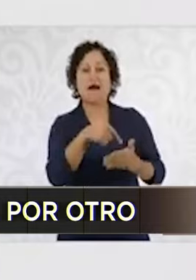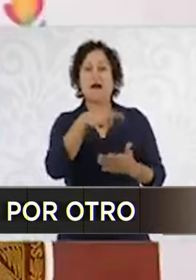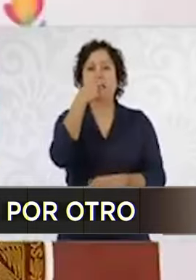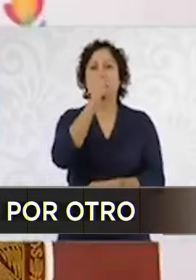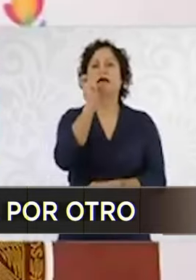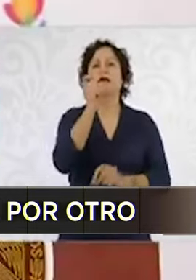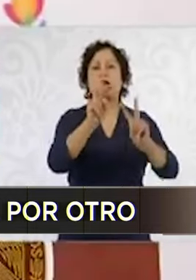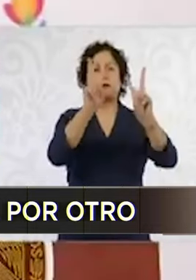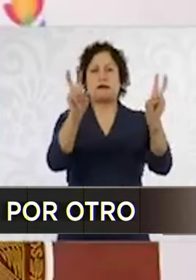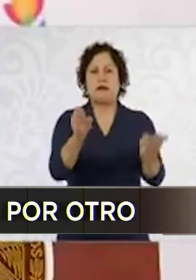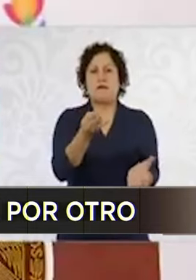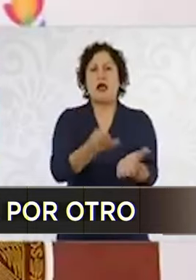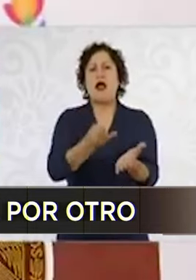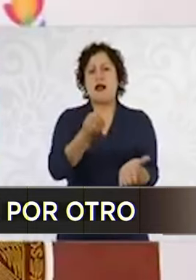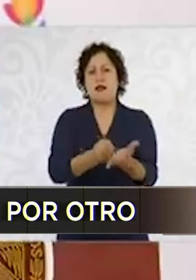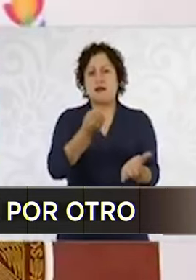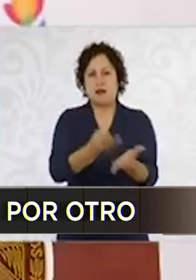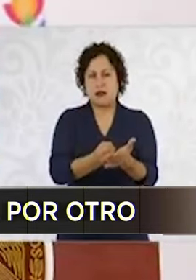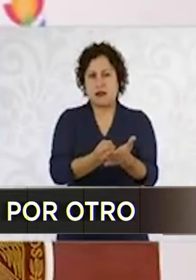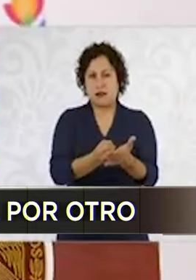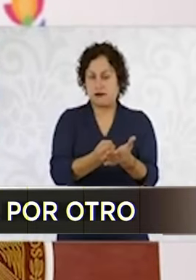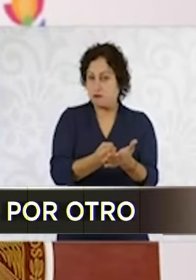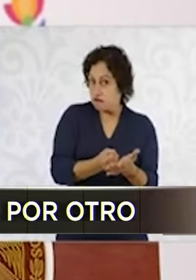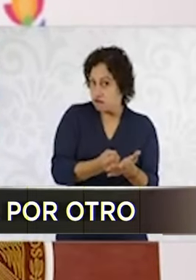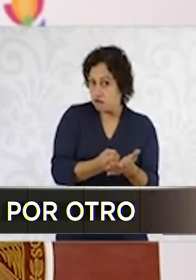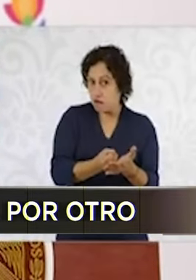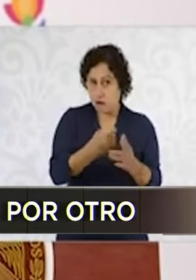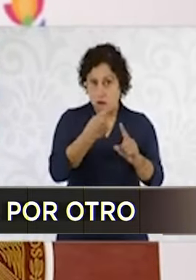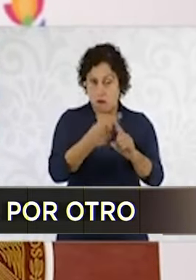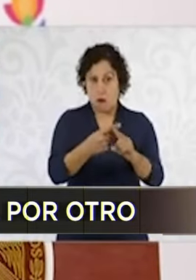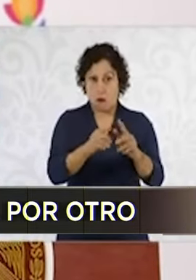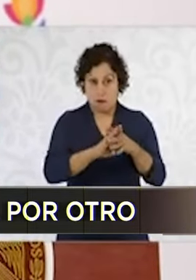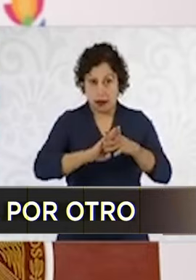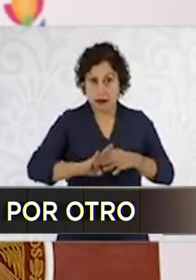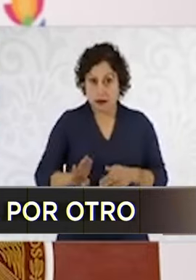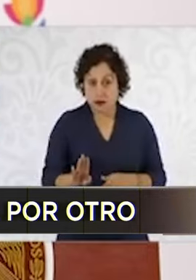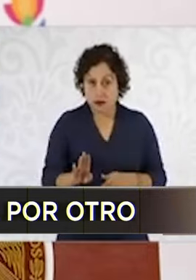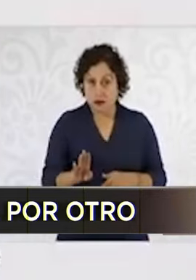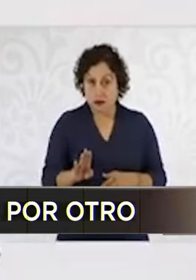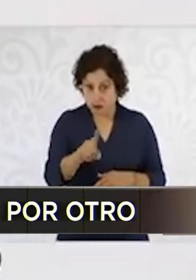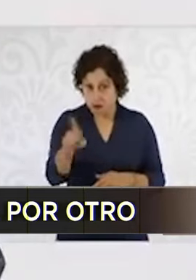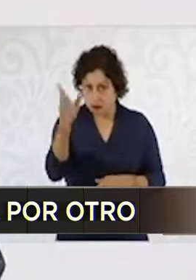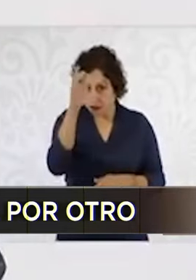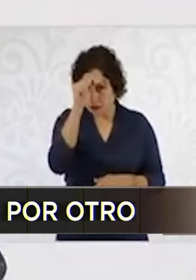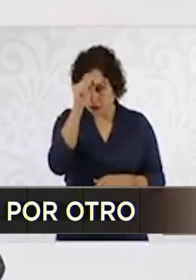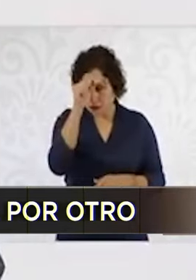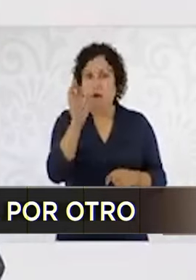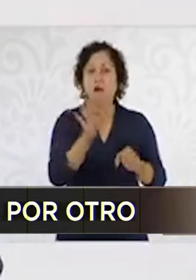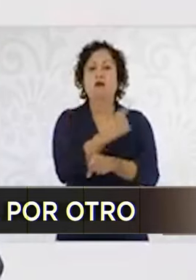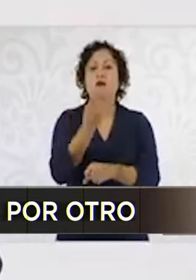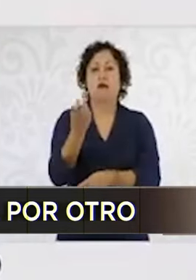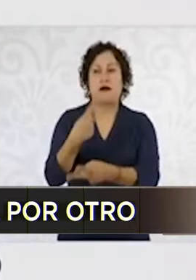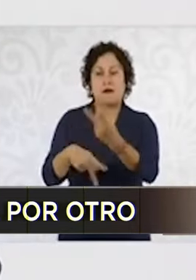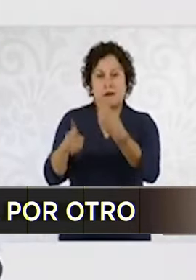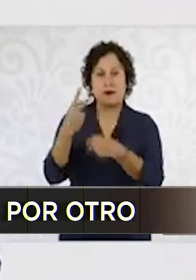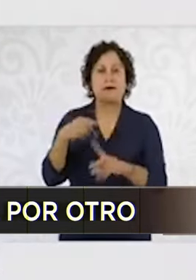presidenta Claudia Sheinbaum advirtió que a un arancel vendrá otro en respuesta tras sus declaraciones. El peso mexicano